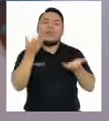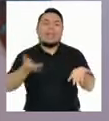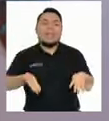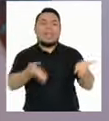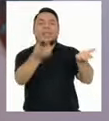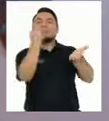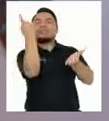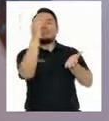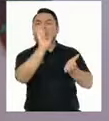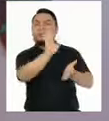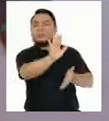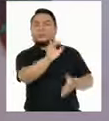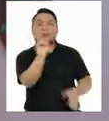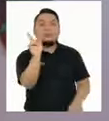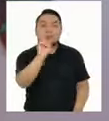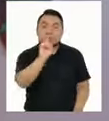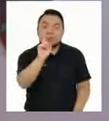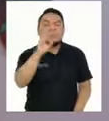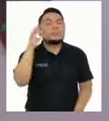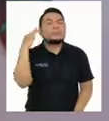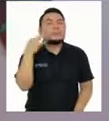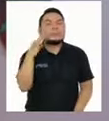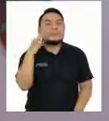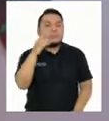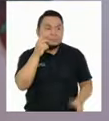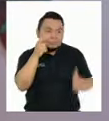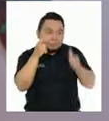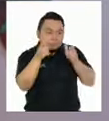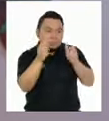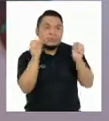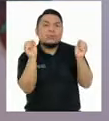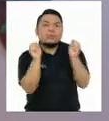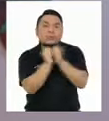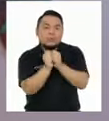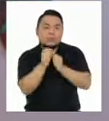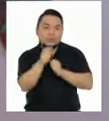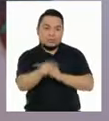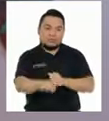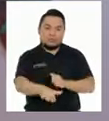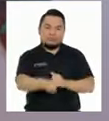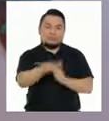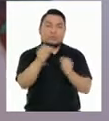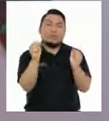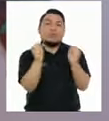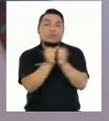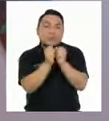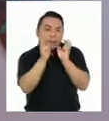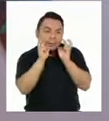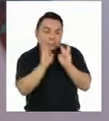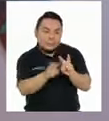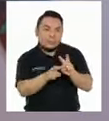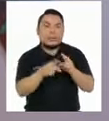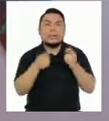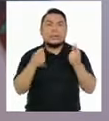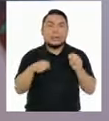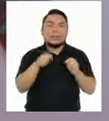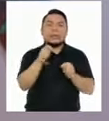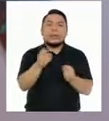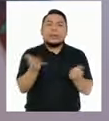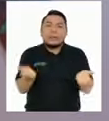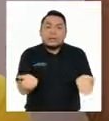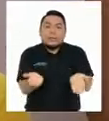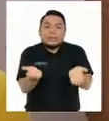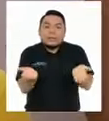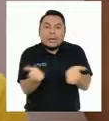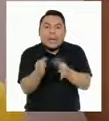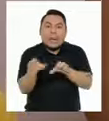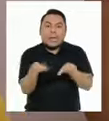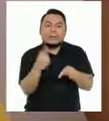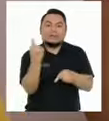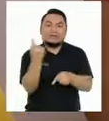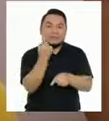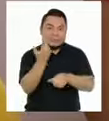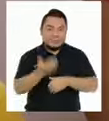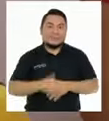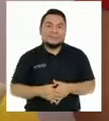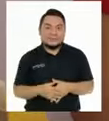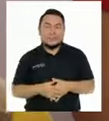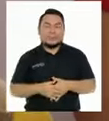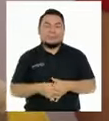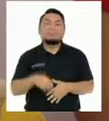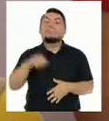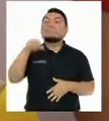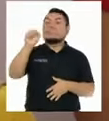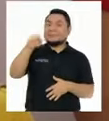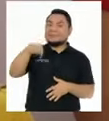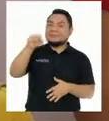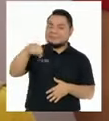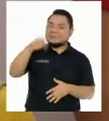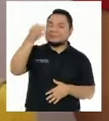solos. Siempre debemos acompañarlos a esta edad. Solo se trata de dejarlos hacer. Es verdad,